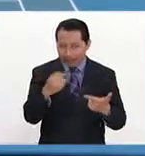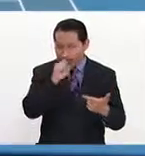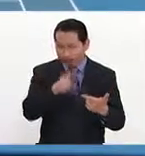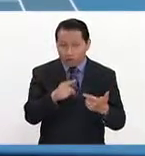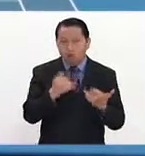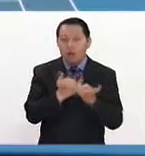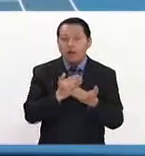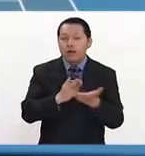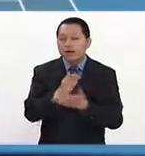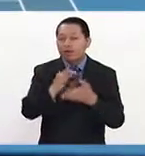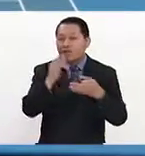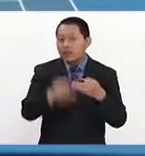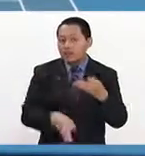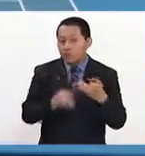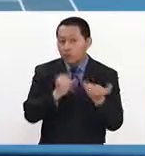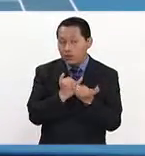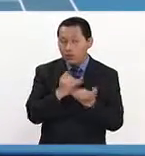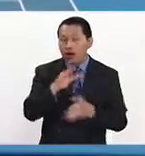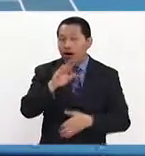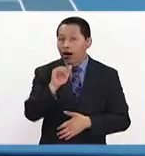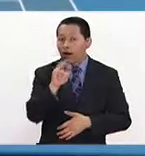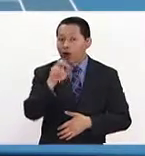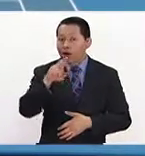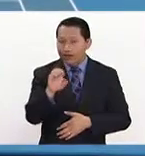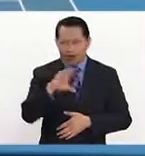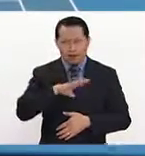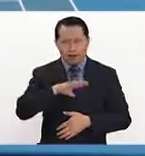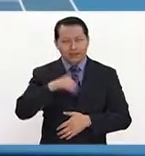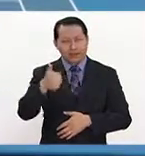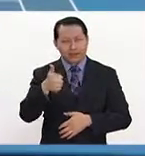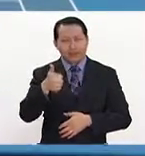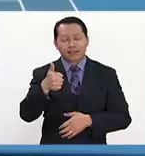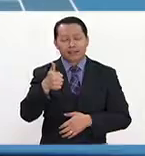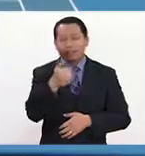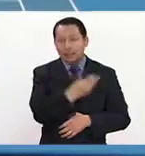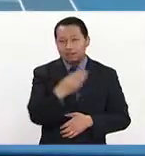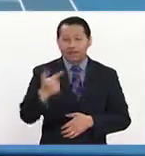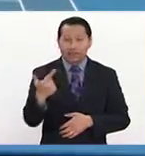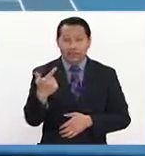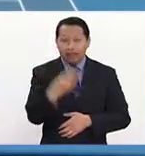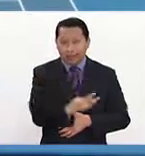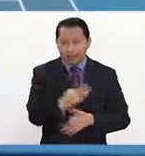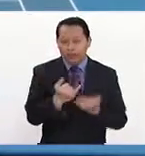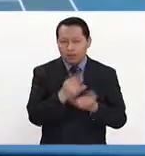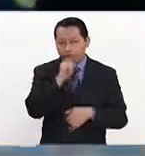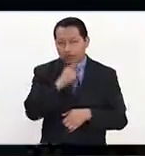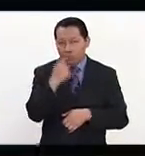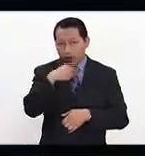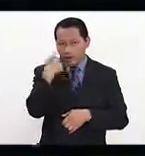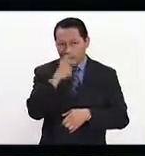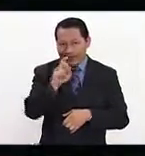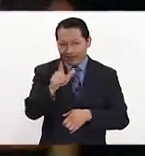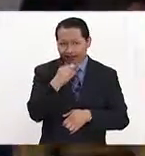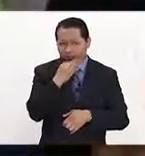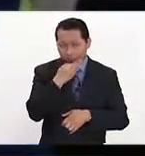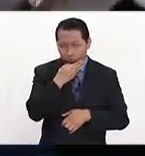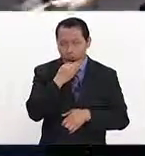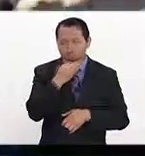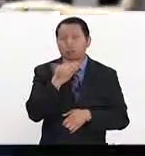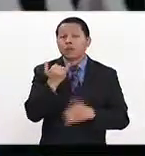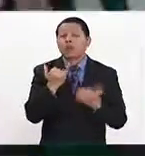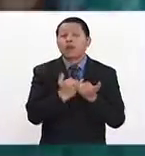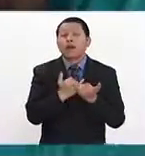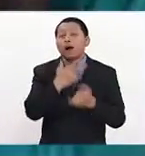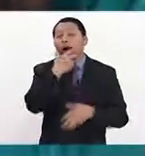final, en donde enfrentará a Caroline Wozniacki, que hoy derrotó 6-3, 7-6 a Elise Mertens en 1 hora 37 minutos de partido. En la